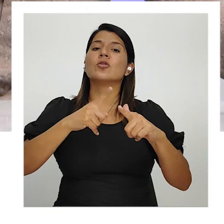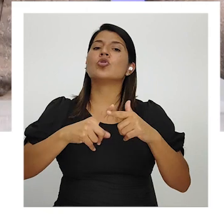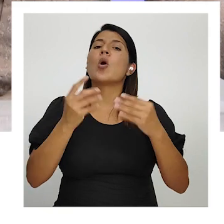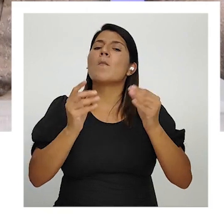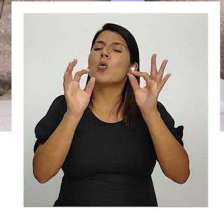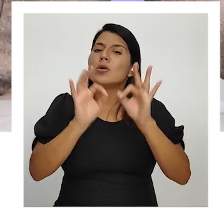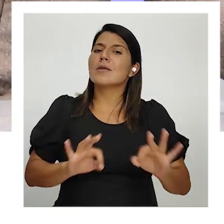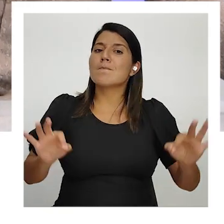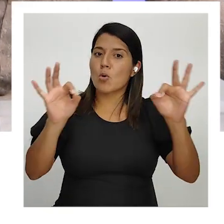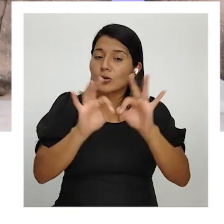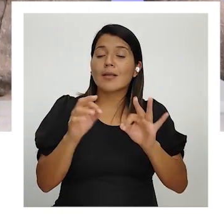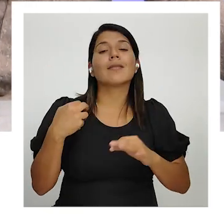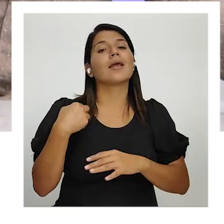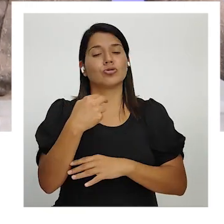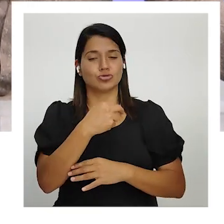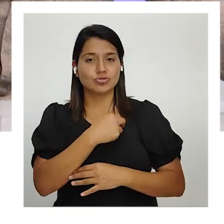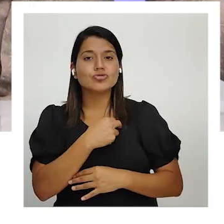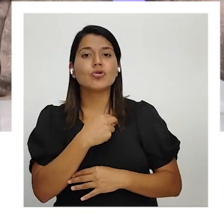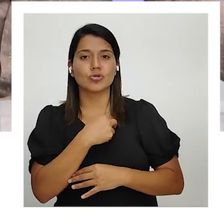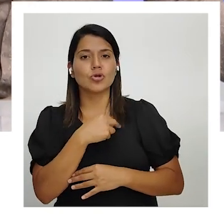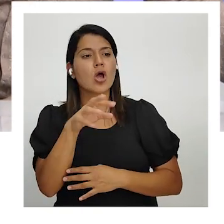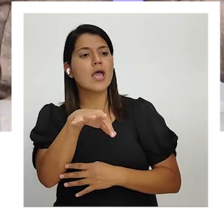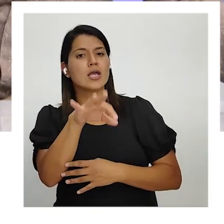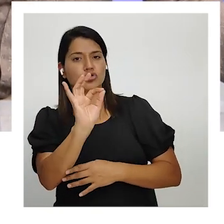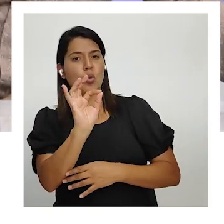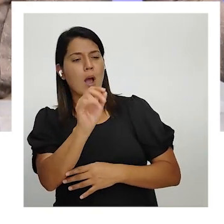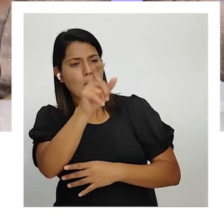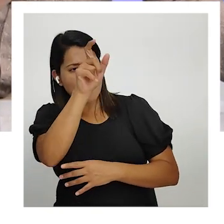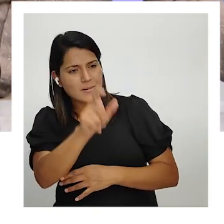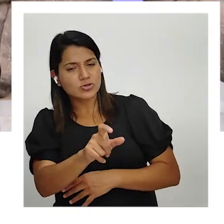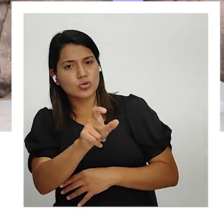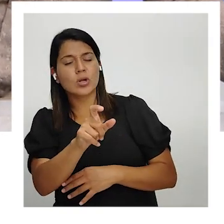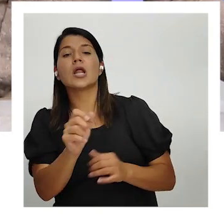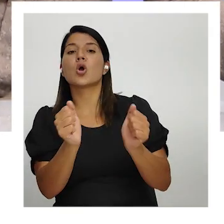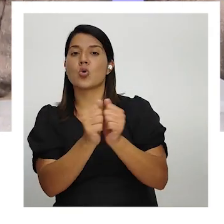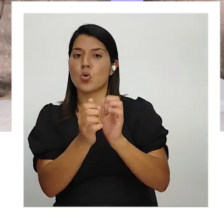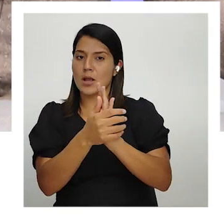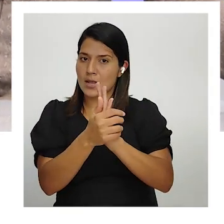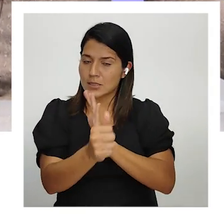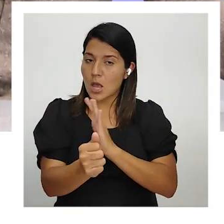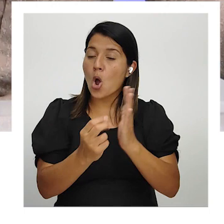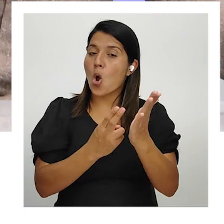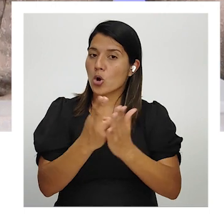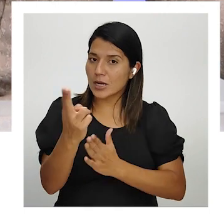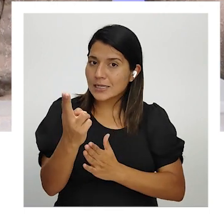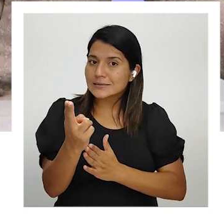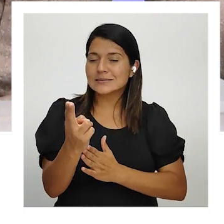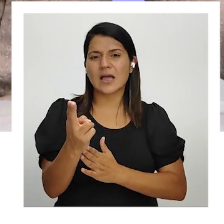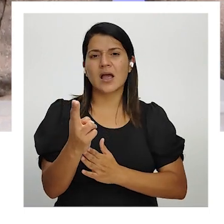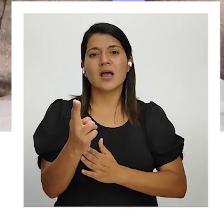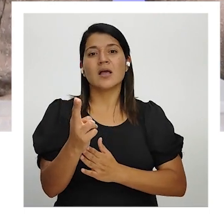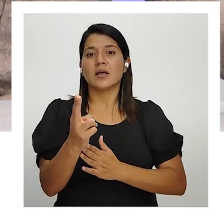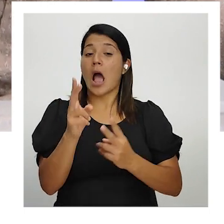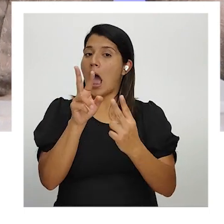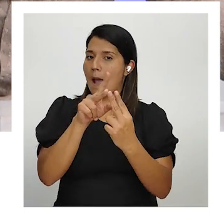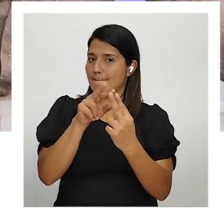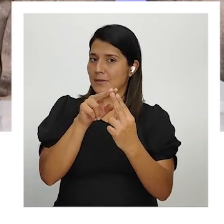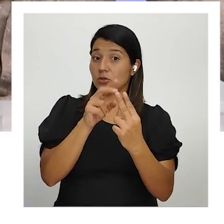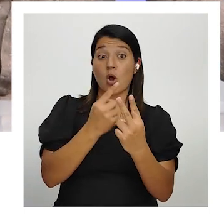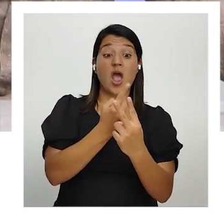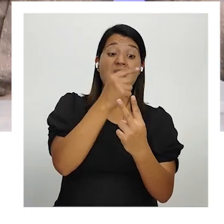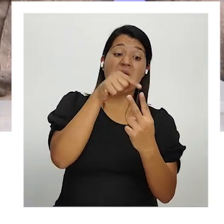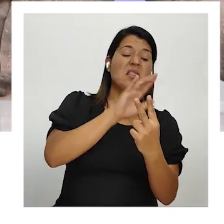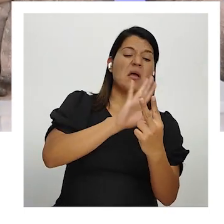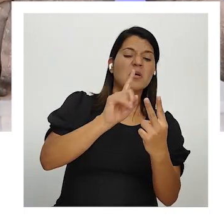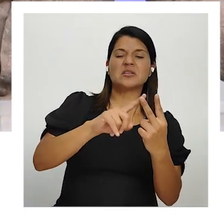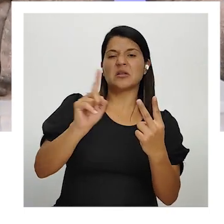nos ocupemos de que sean realmente personas competentes y honestas. No nos sirve una cosa y la otra no. Necesitamos las dos